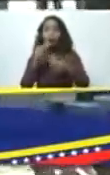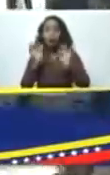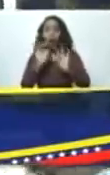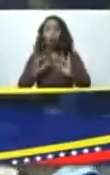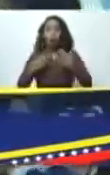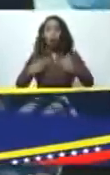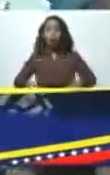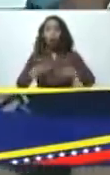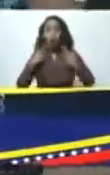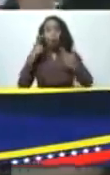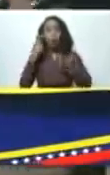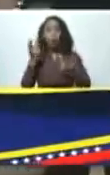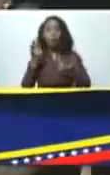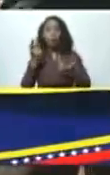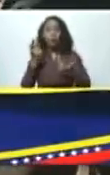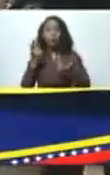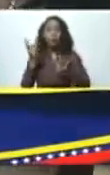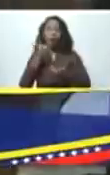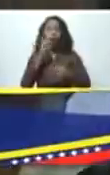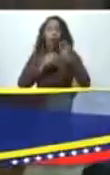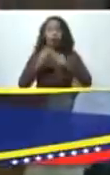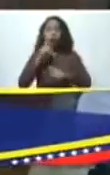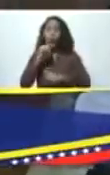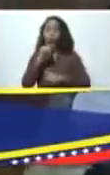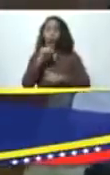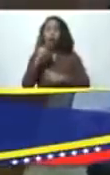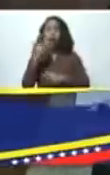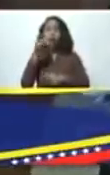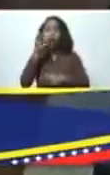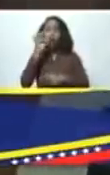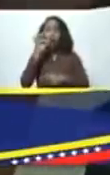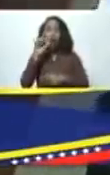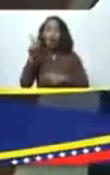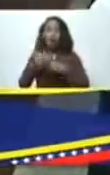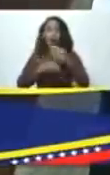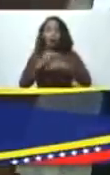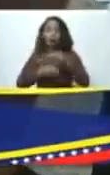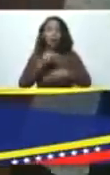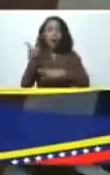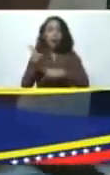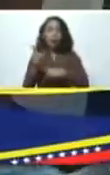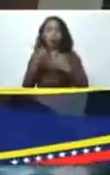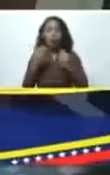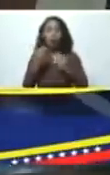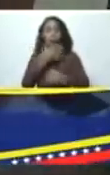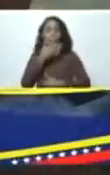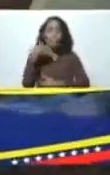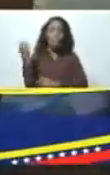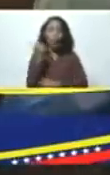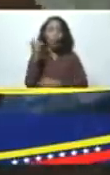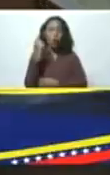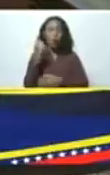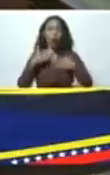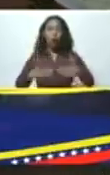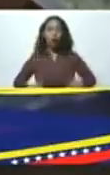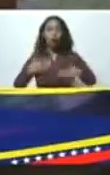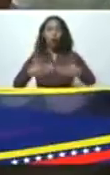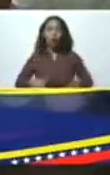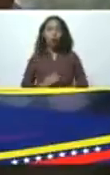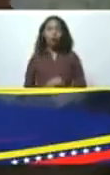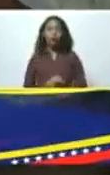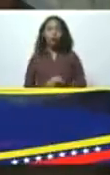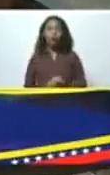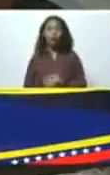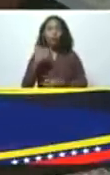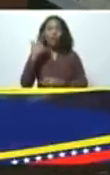Y la gran ventaja de la leche de cabra es que no posee caseína, claro, lo cual hace que sea mucho mejor para el organismo. Correcto, y el Fragolay,